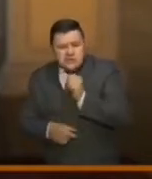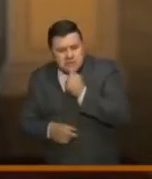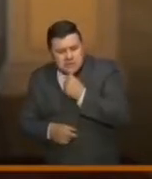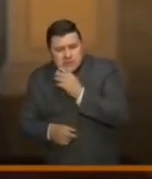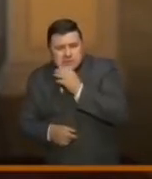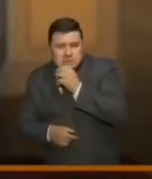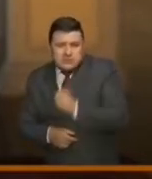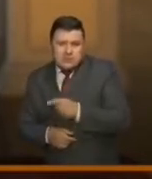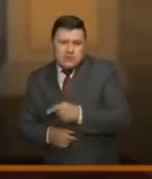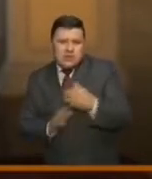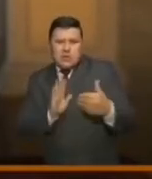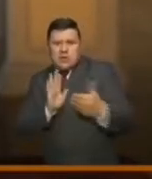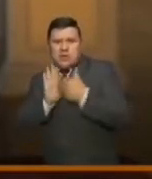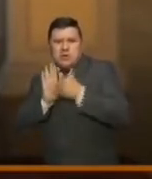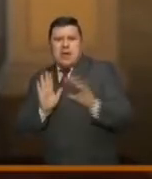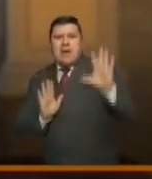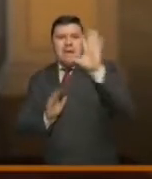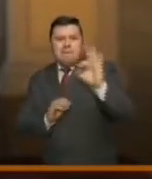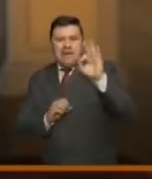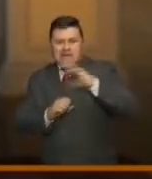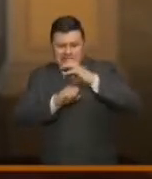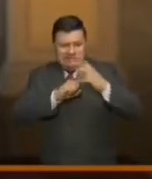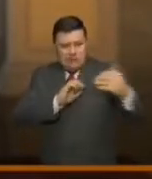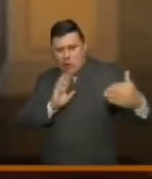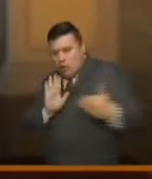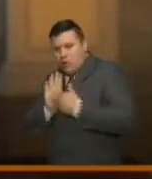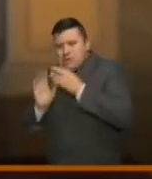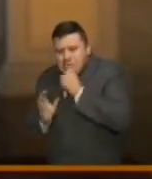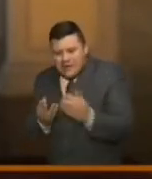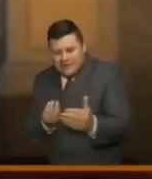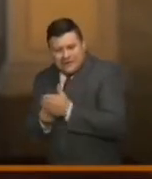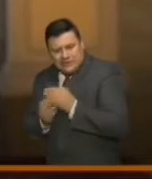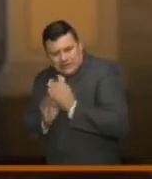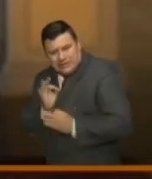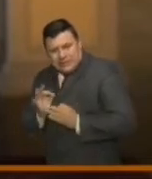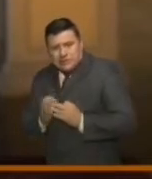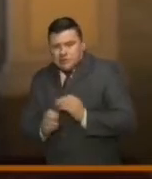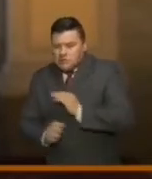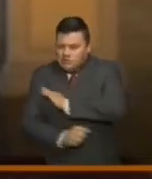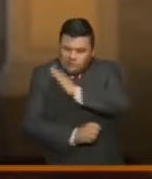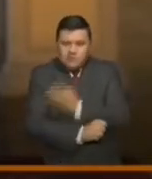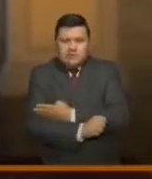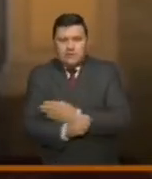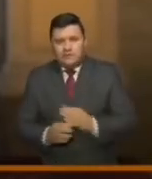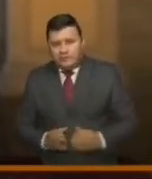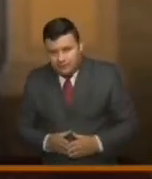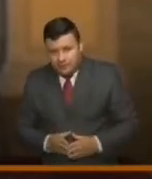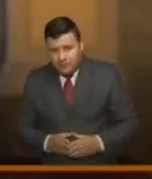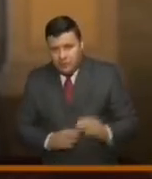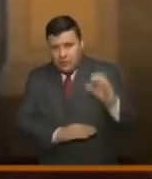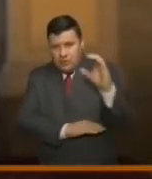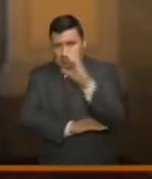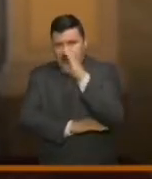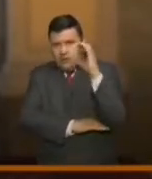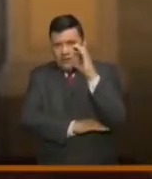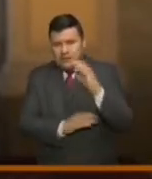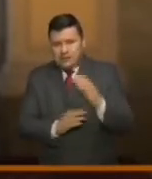frente al ataque del coronavirus y hacerlo con la debida severidad colombianos